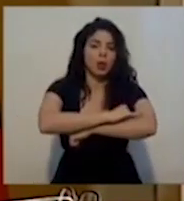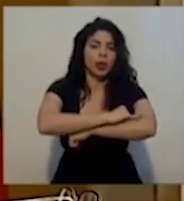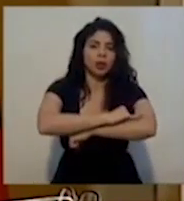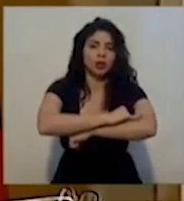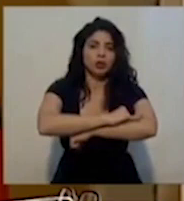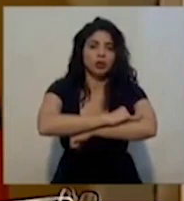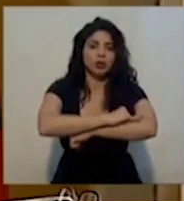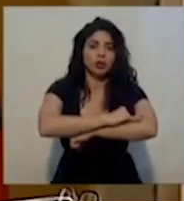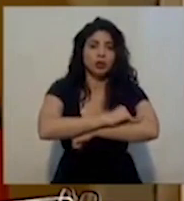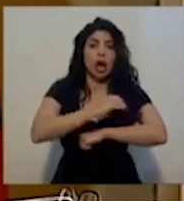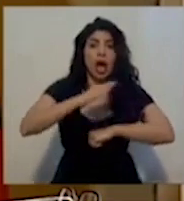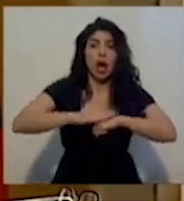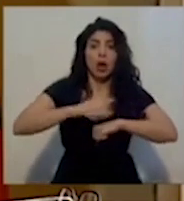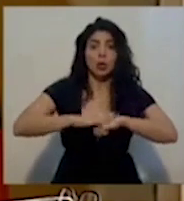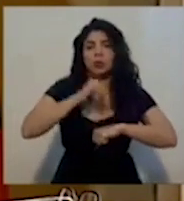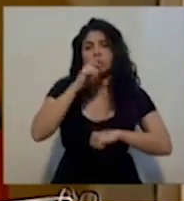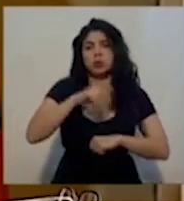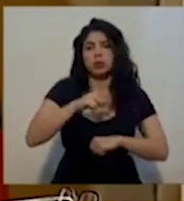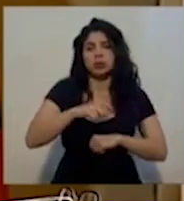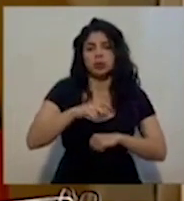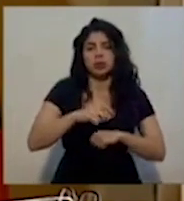en ciudades autorizadas